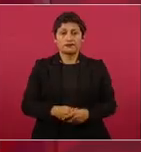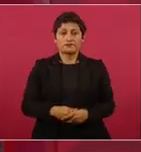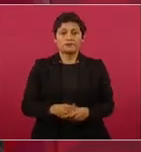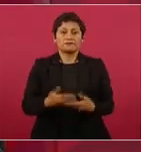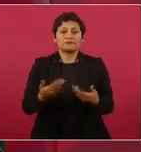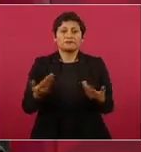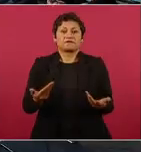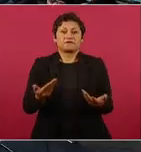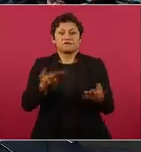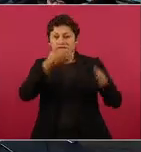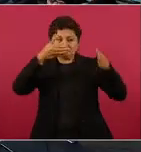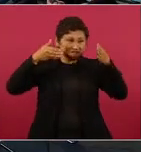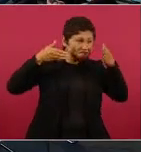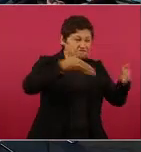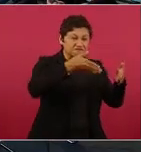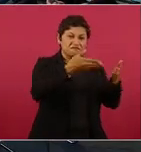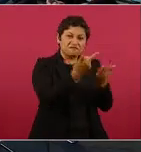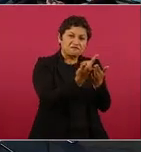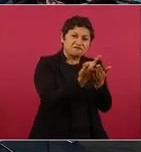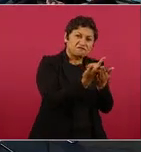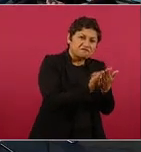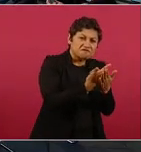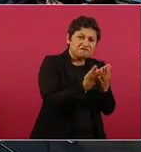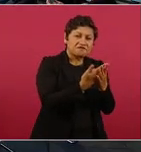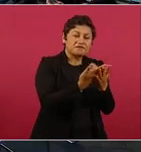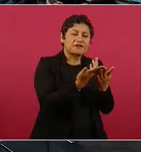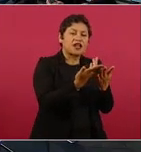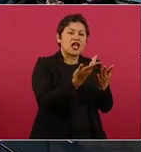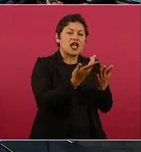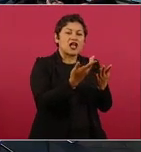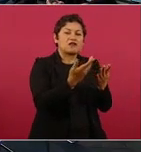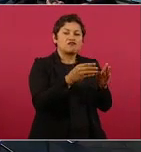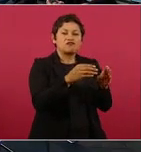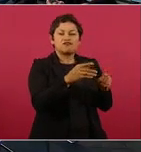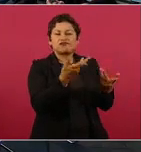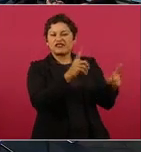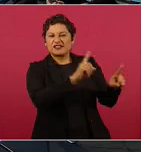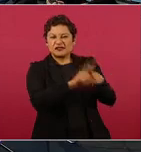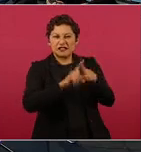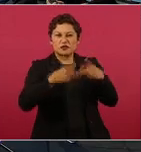Puro fiscalista, penalista.